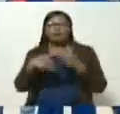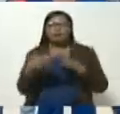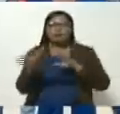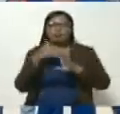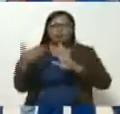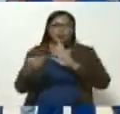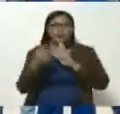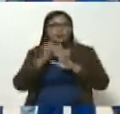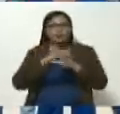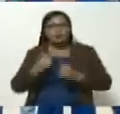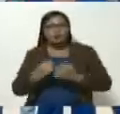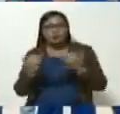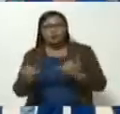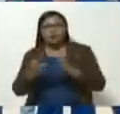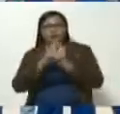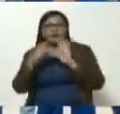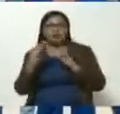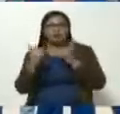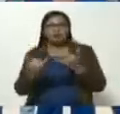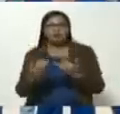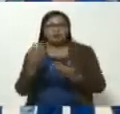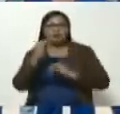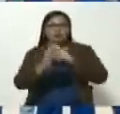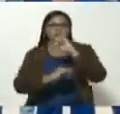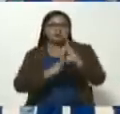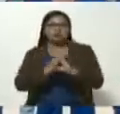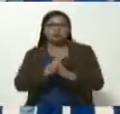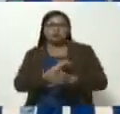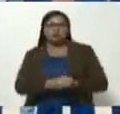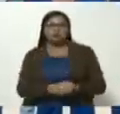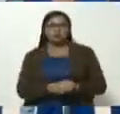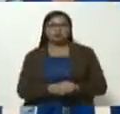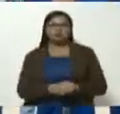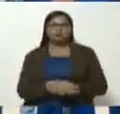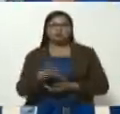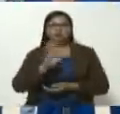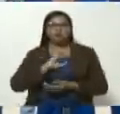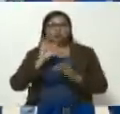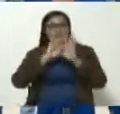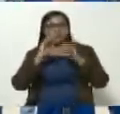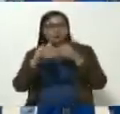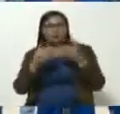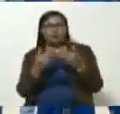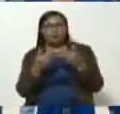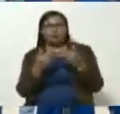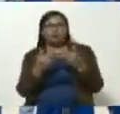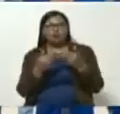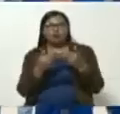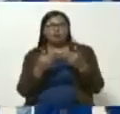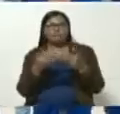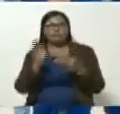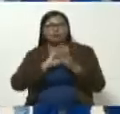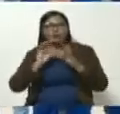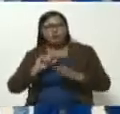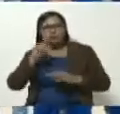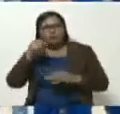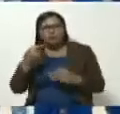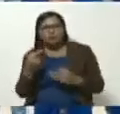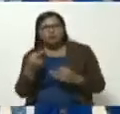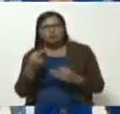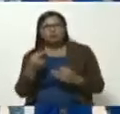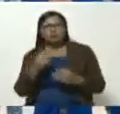maltrato a lo que es el derecho internacional, como fue en este caso. Porque el señor Iván Duque lo que hizo